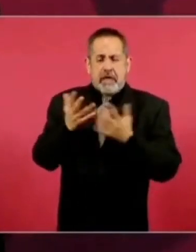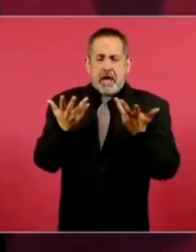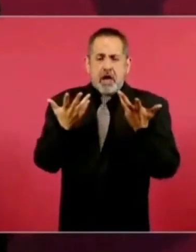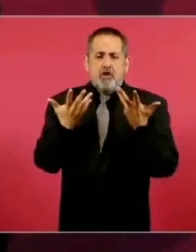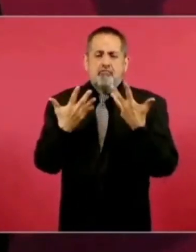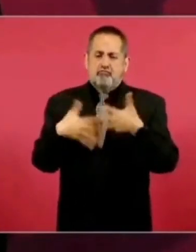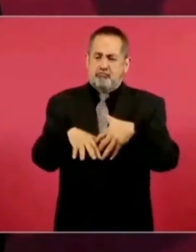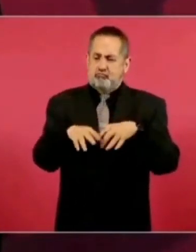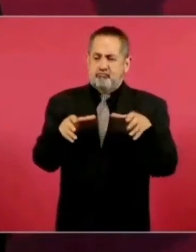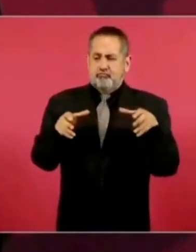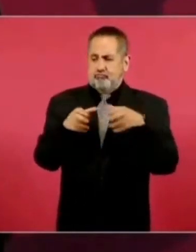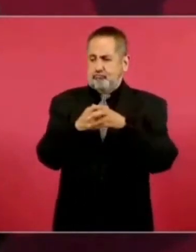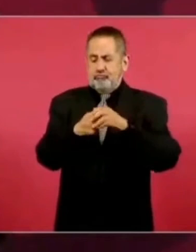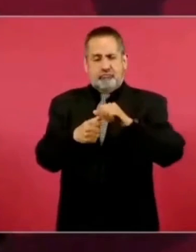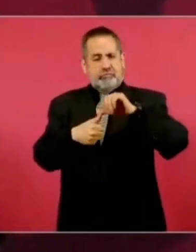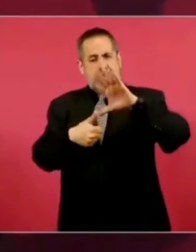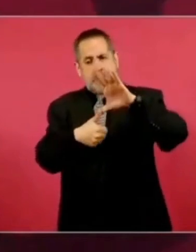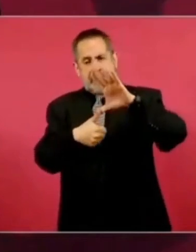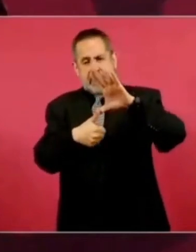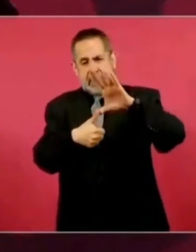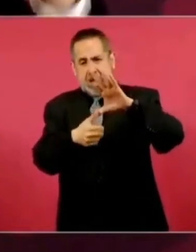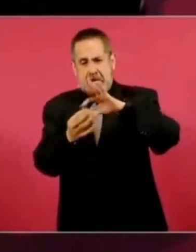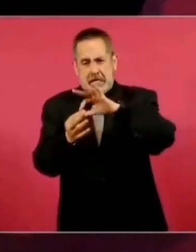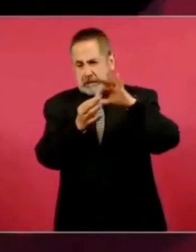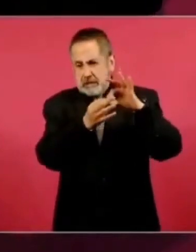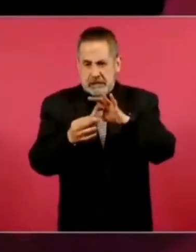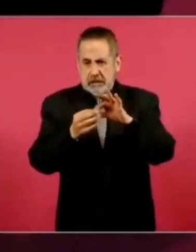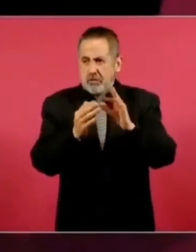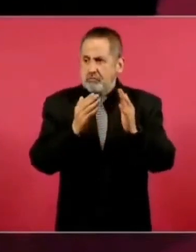integración de América del Norte, ¿por qué no